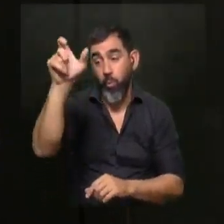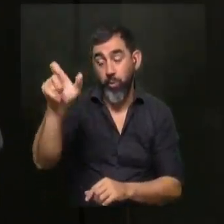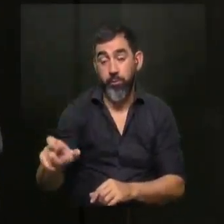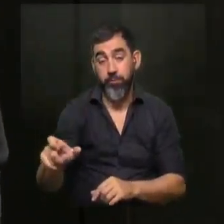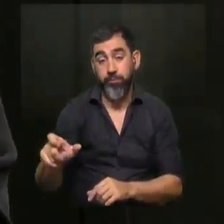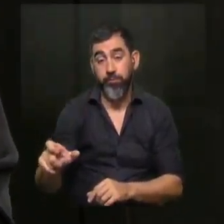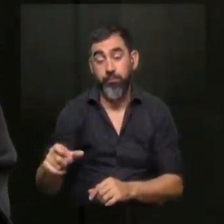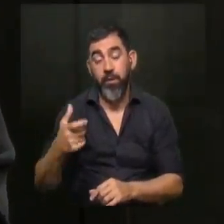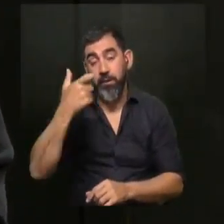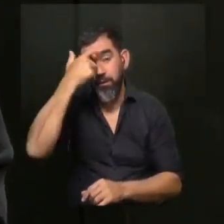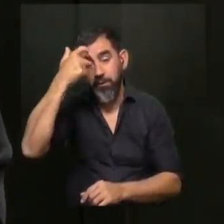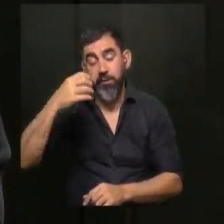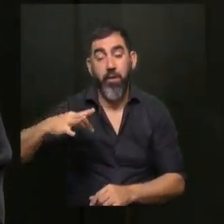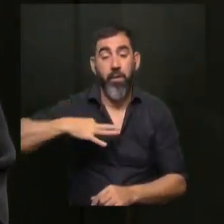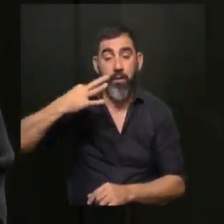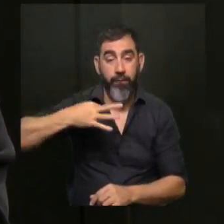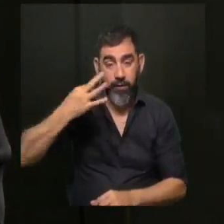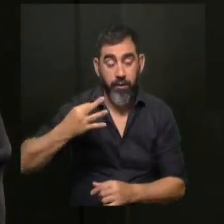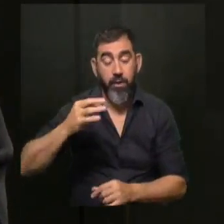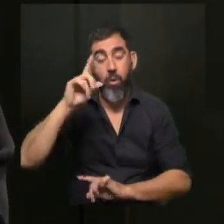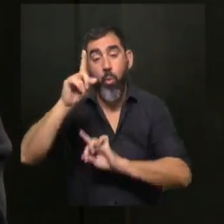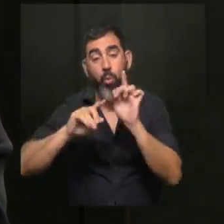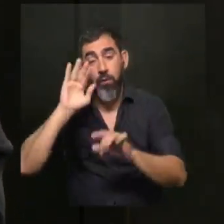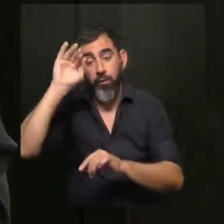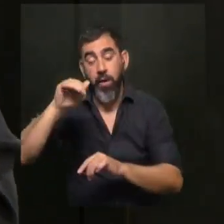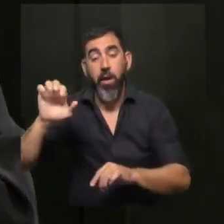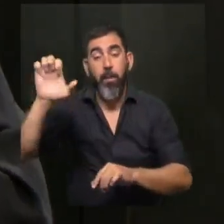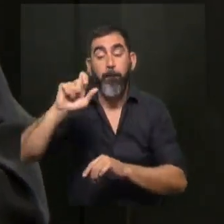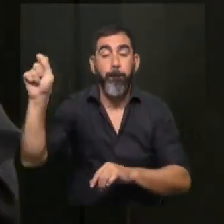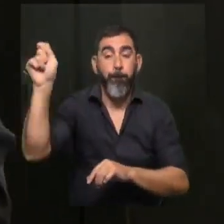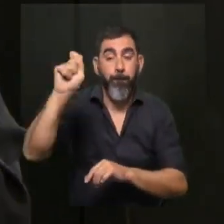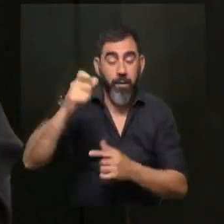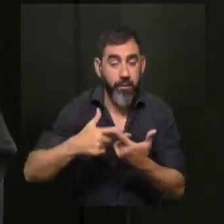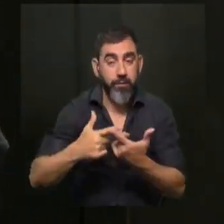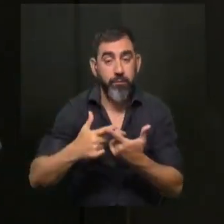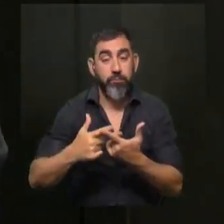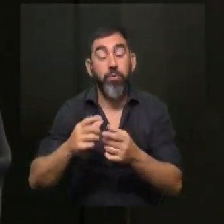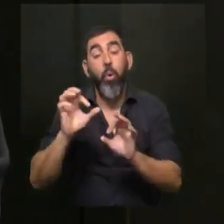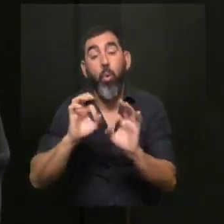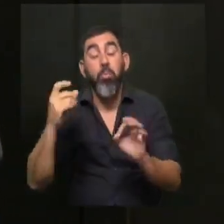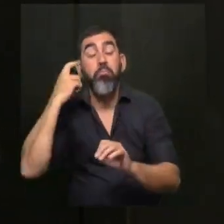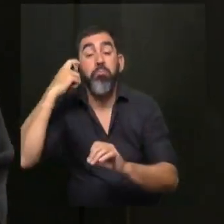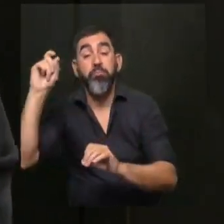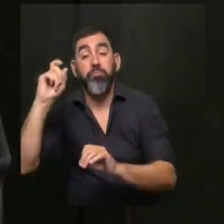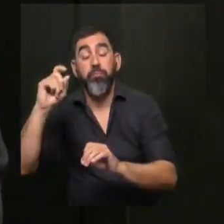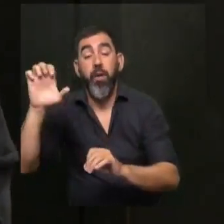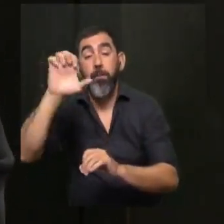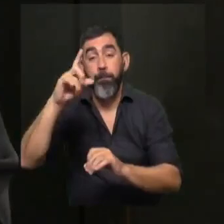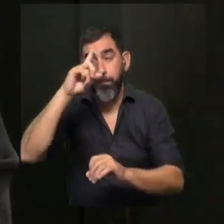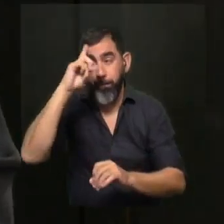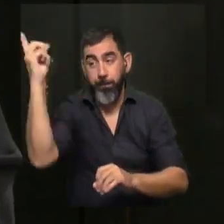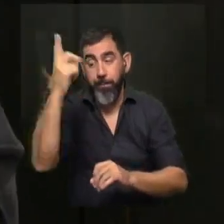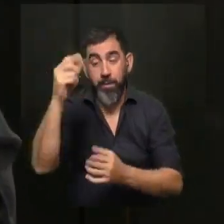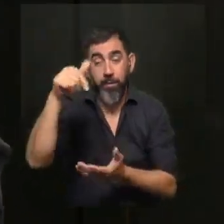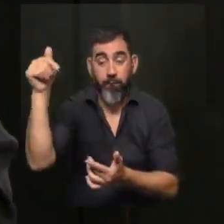Bianchi, Ciencias de la Vida, UDELAR, empresas públicas, o empujes vinculados a multinacionales que se instalan